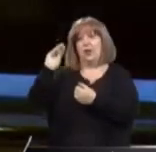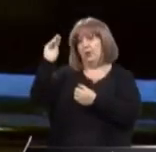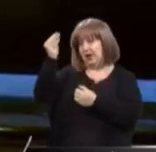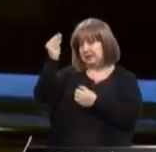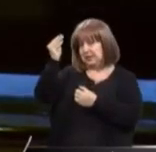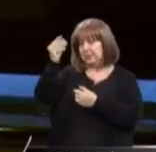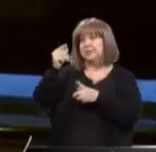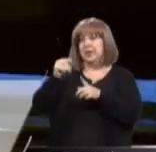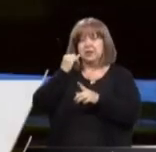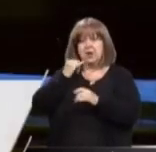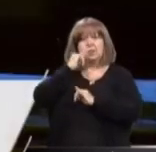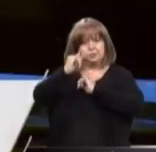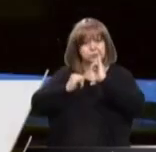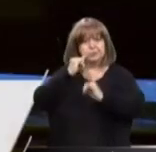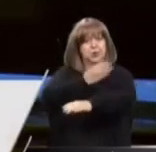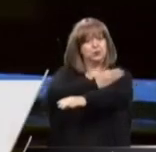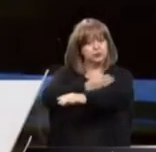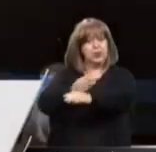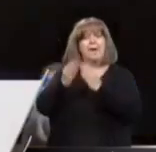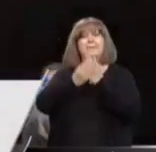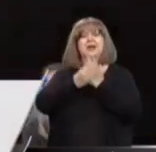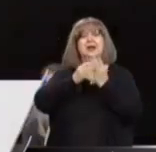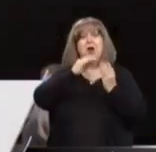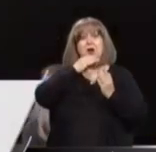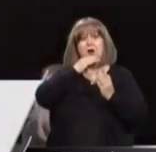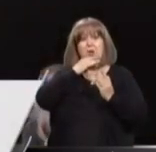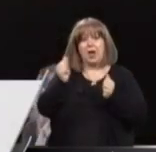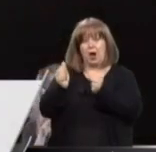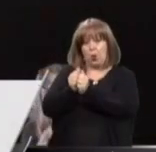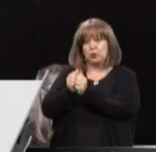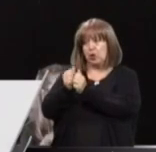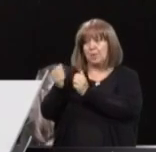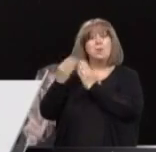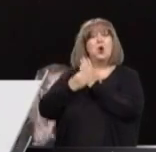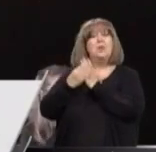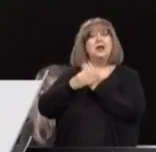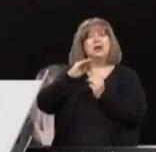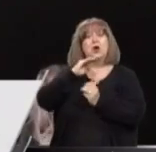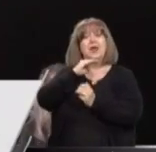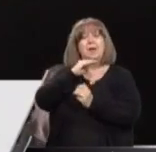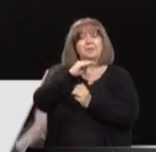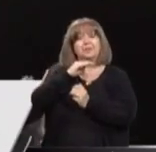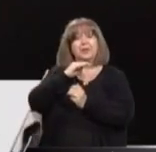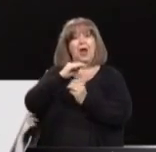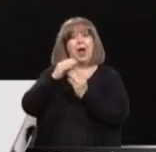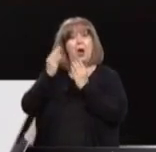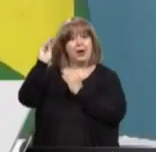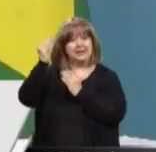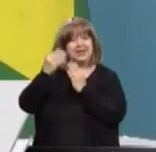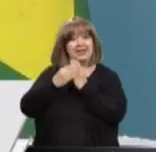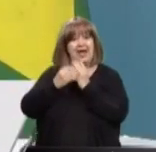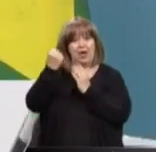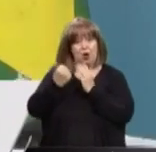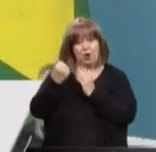Ya había, está dando detalles el ministro de Economía en conferencia con su par de Brasil. Entre ellos, más profundización de la relación